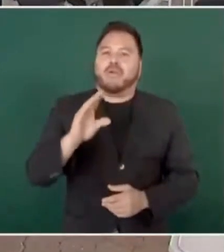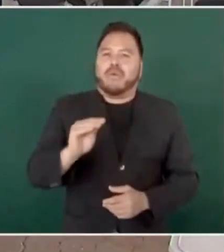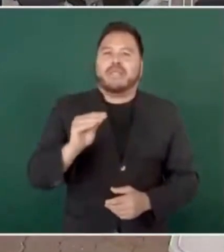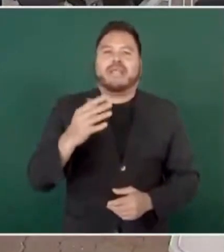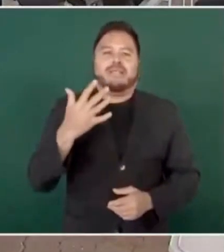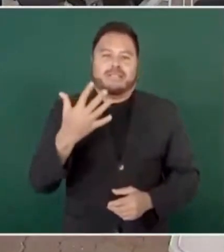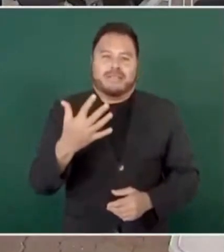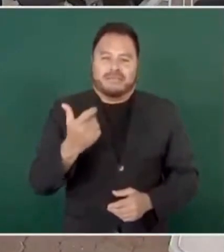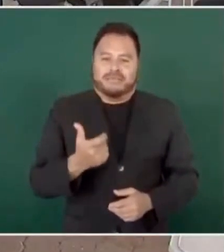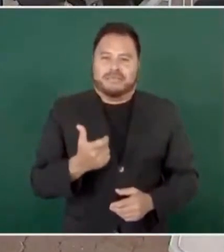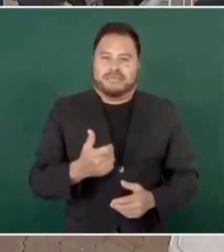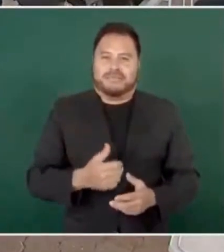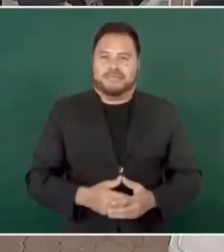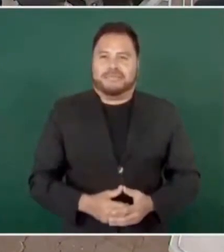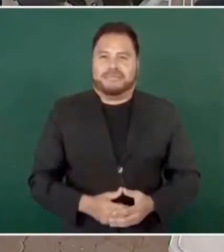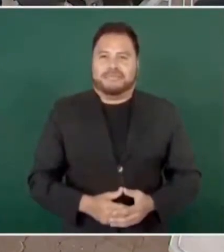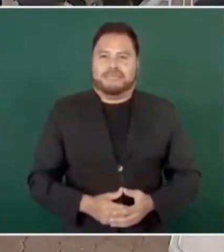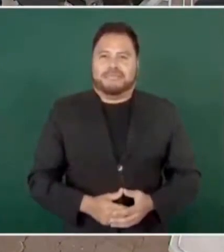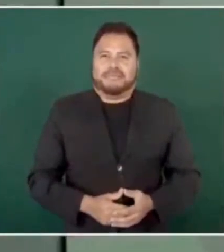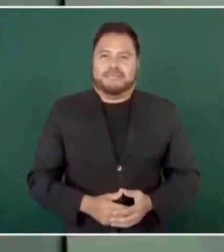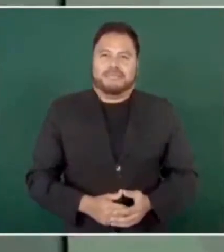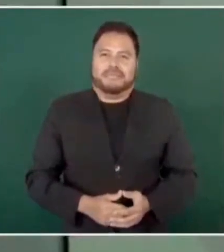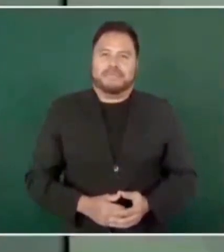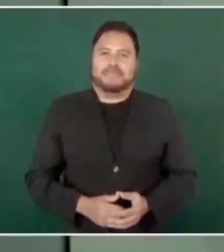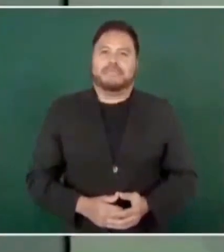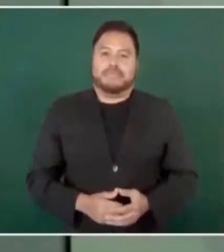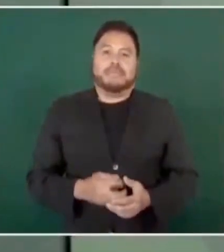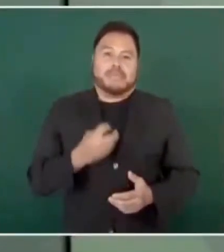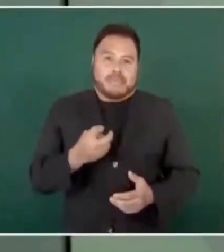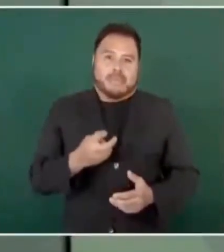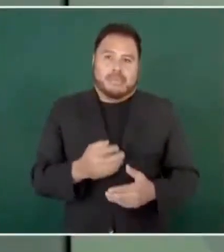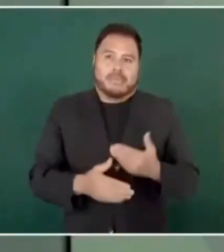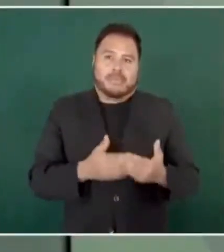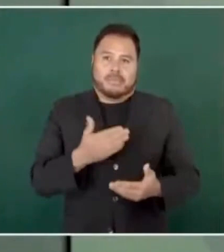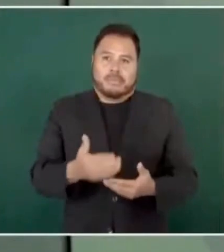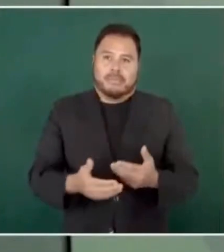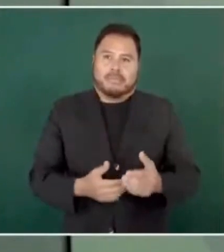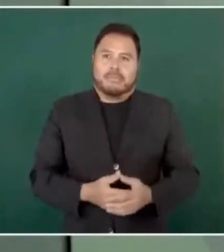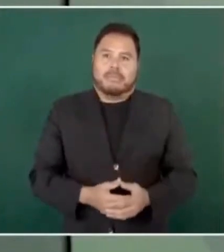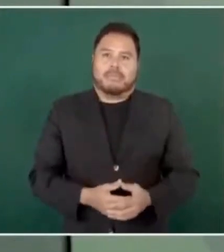642,195 pesos de entonces, de los cuales